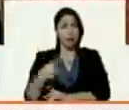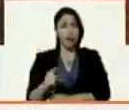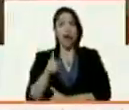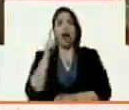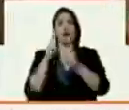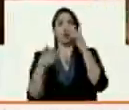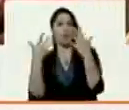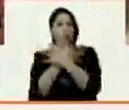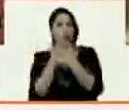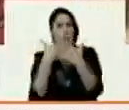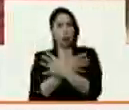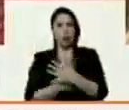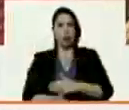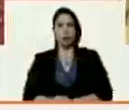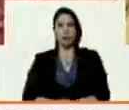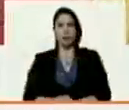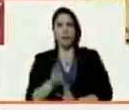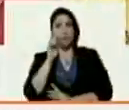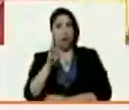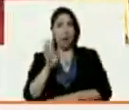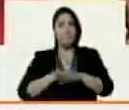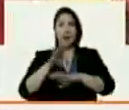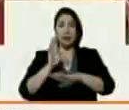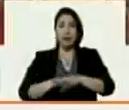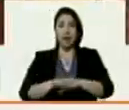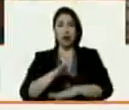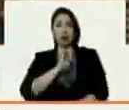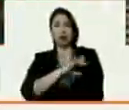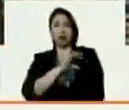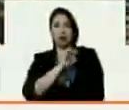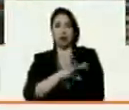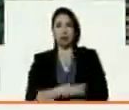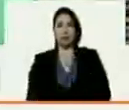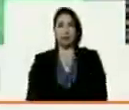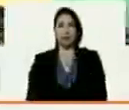duda, que vean lo que está ocurriendo en Chile.